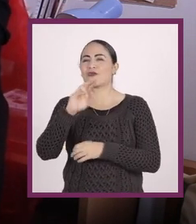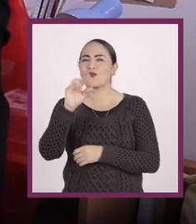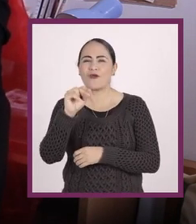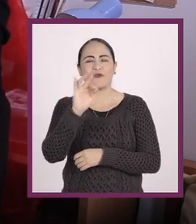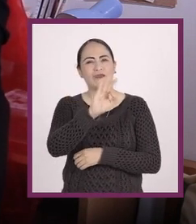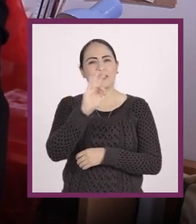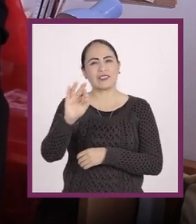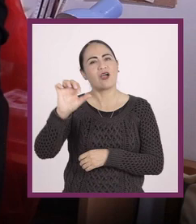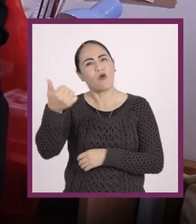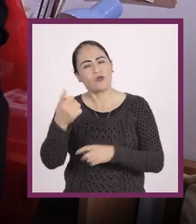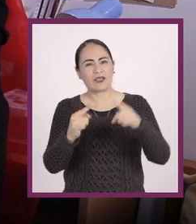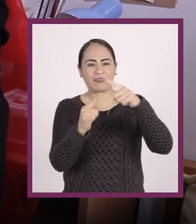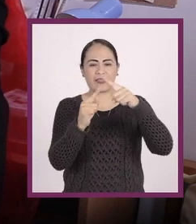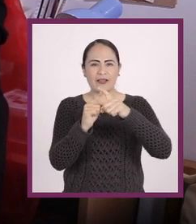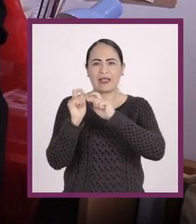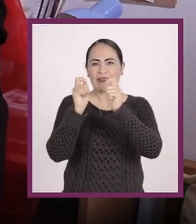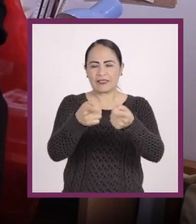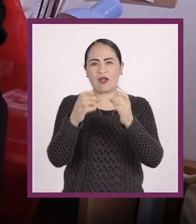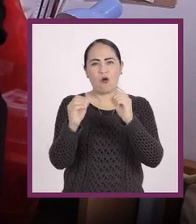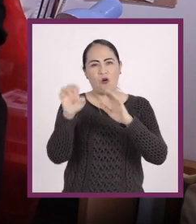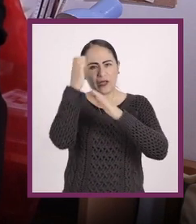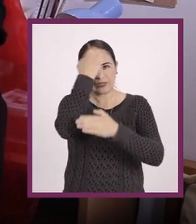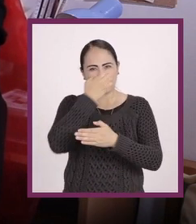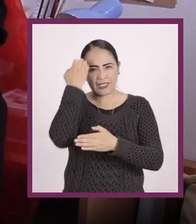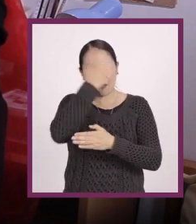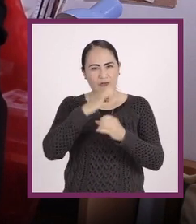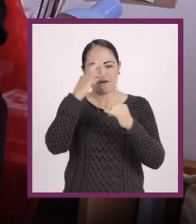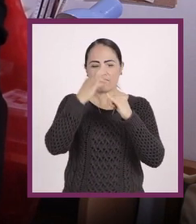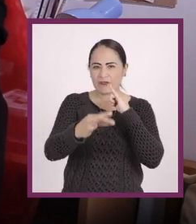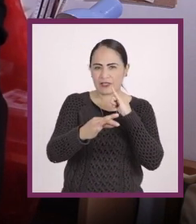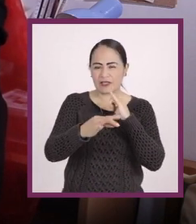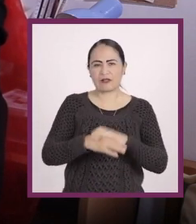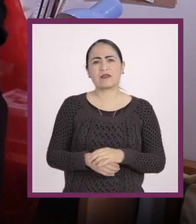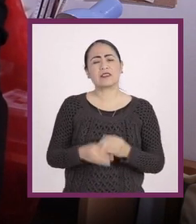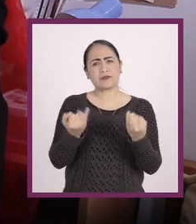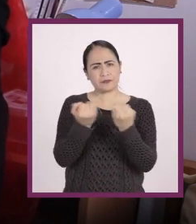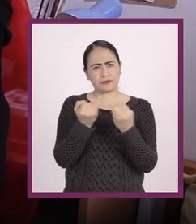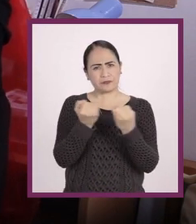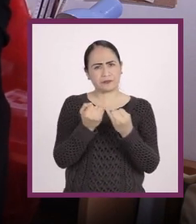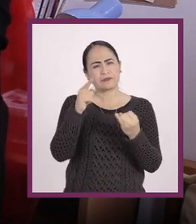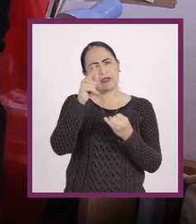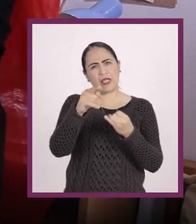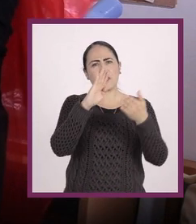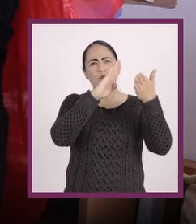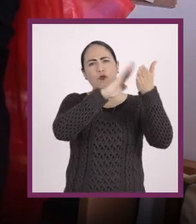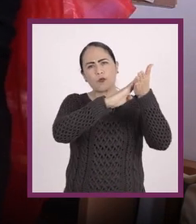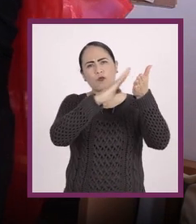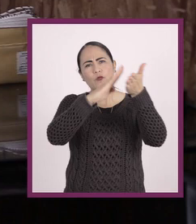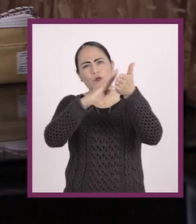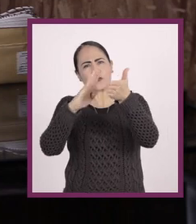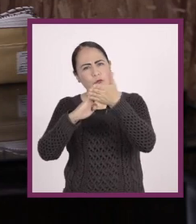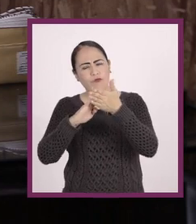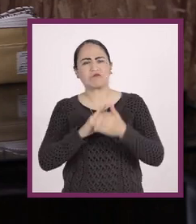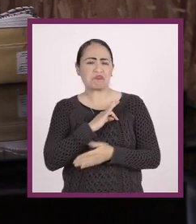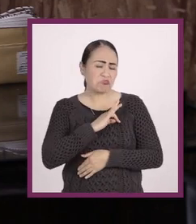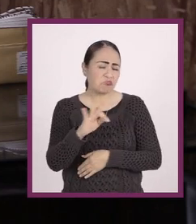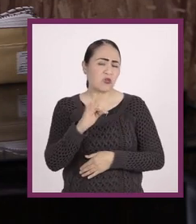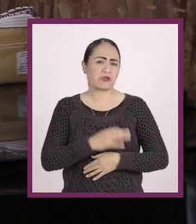otras fechas como entregas de trabajo o exámenes finales para lo cual también puedes recurrir a recaditos